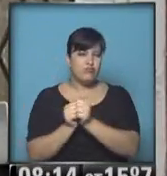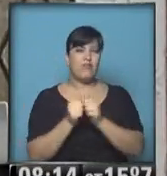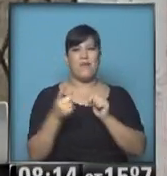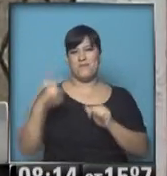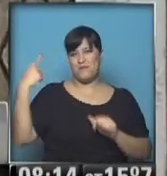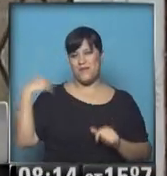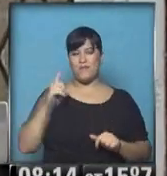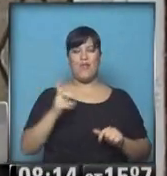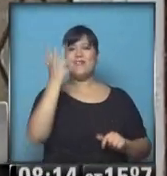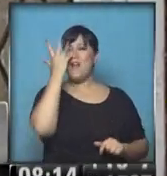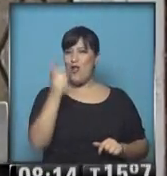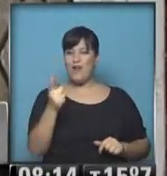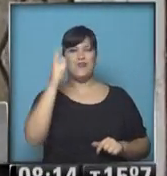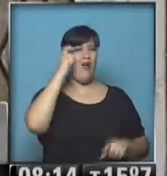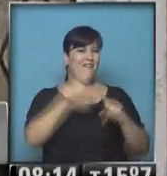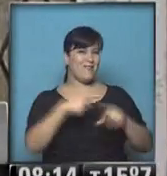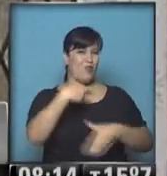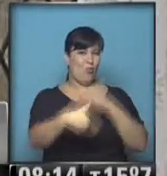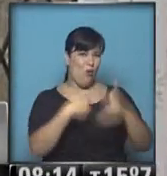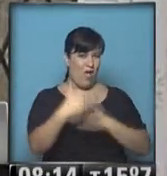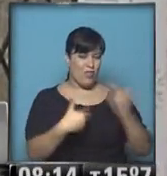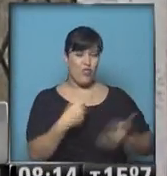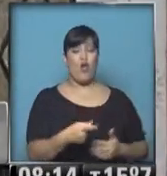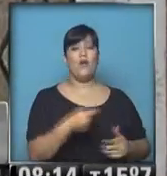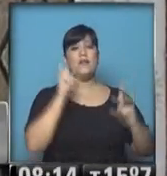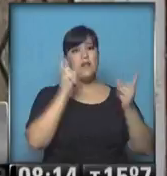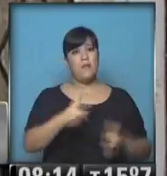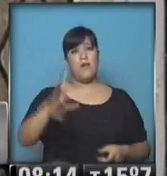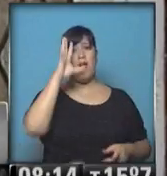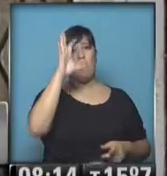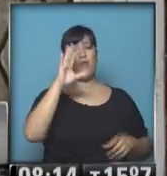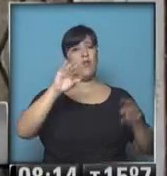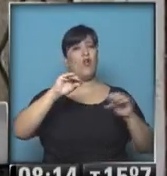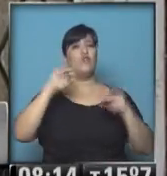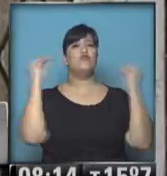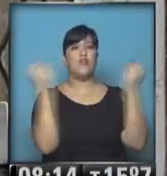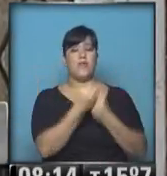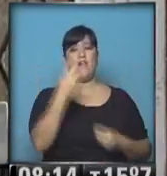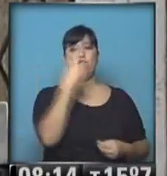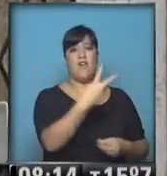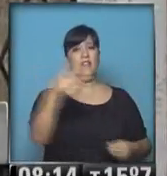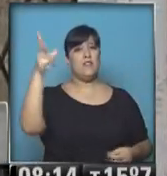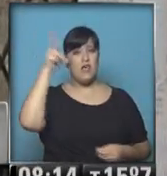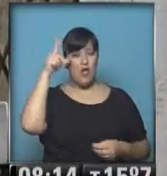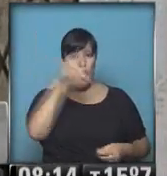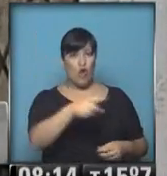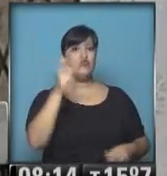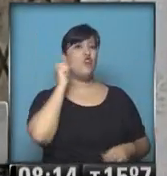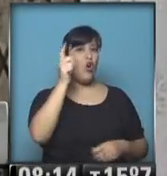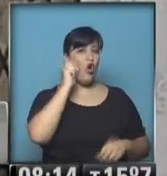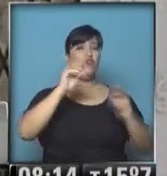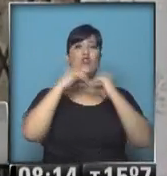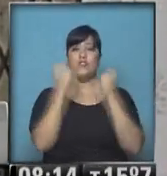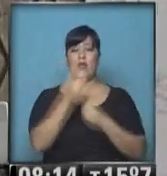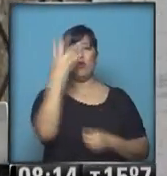de san lorenzo de almagro recordamos los 28 goles marcados en 415 partidos